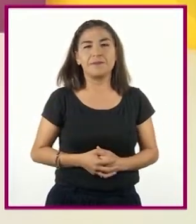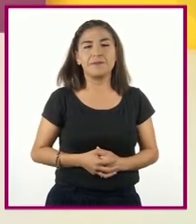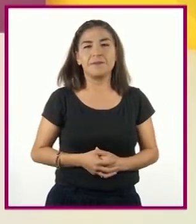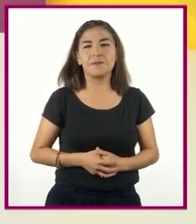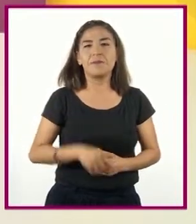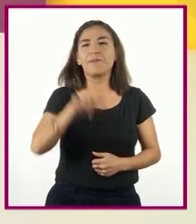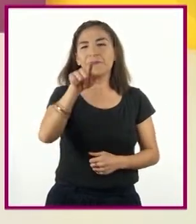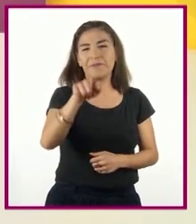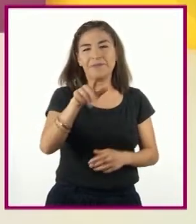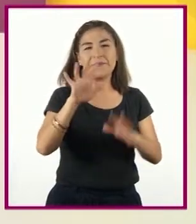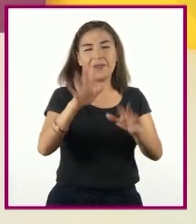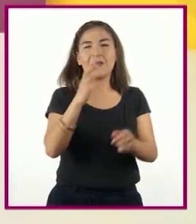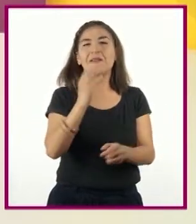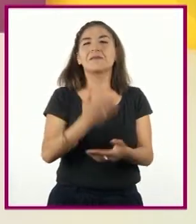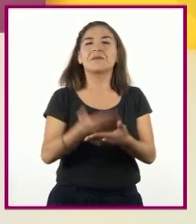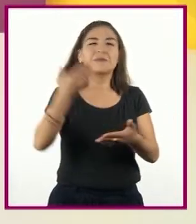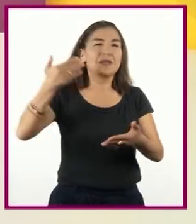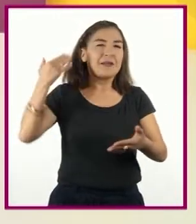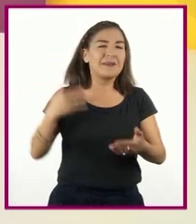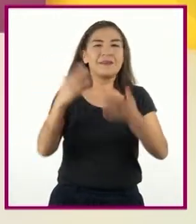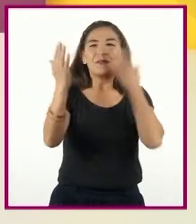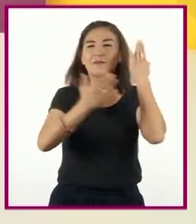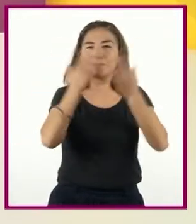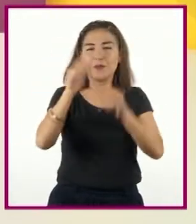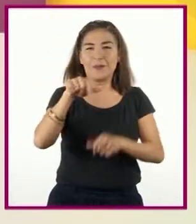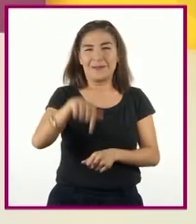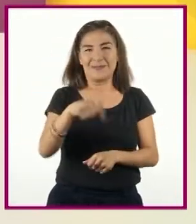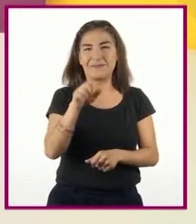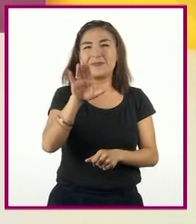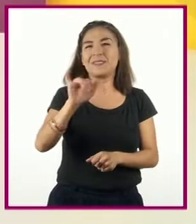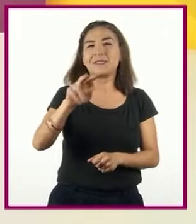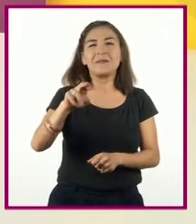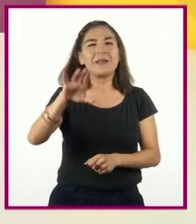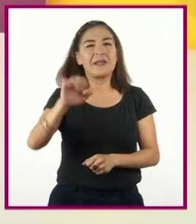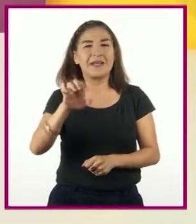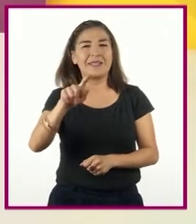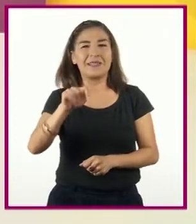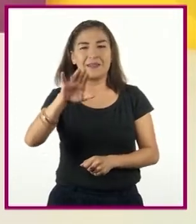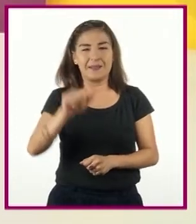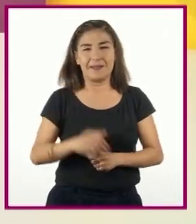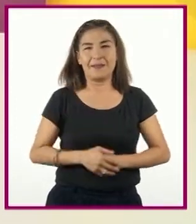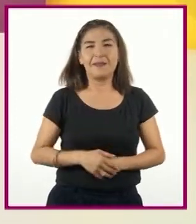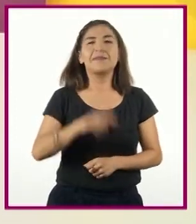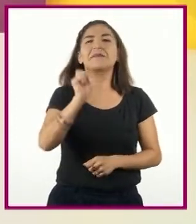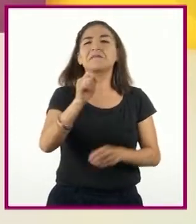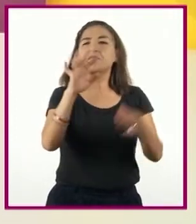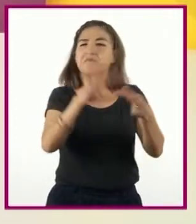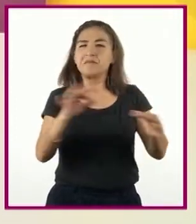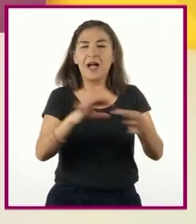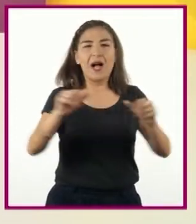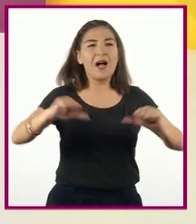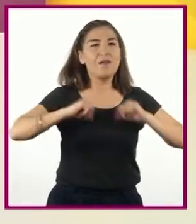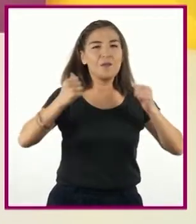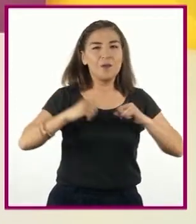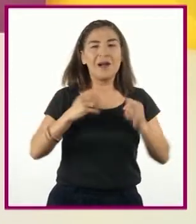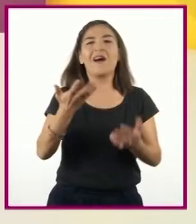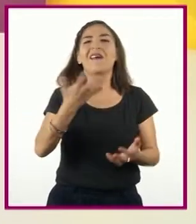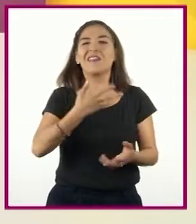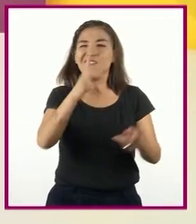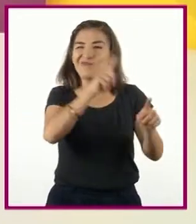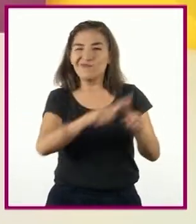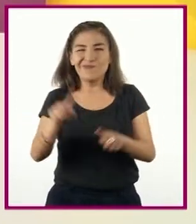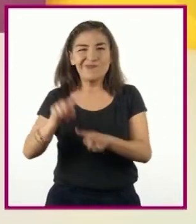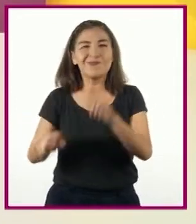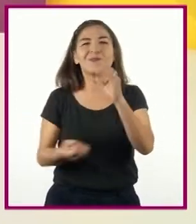Como han estudiado en distintas sesiones de esta asignatura, en la etapa de la adolescencia experimentan diversas